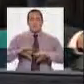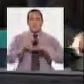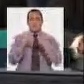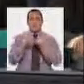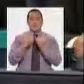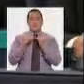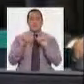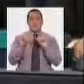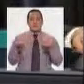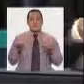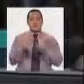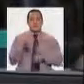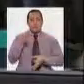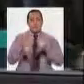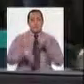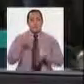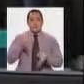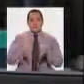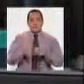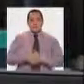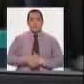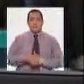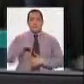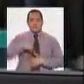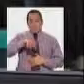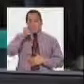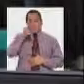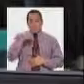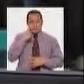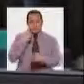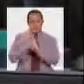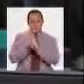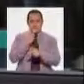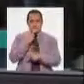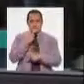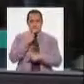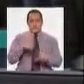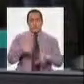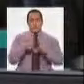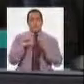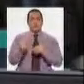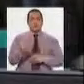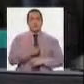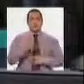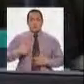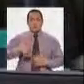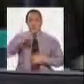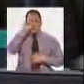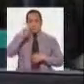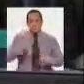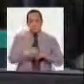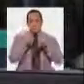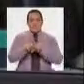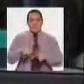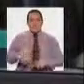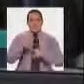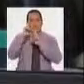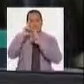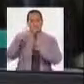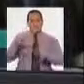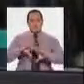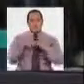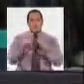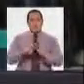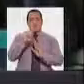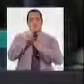la independencia del Poder Judicial. El país es testigo que el gobierno del presidente Humala es respetuoso de